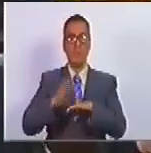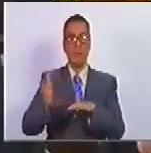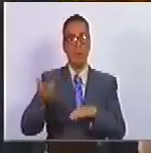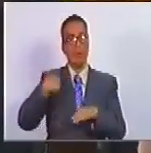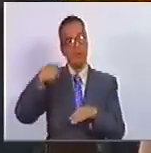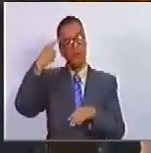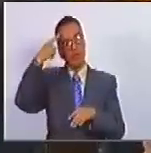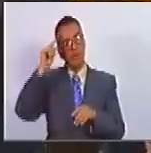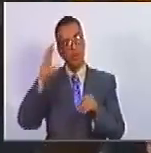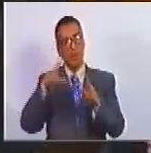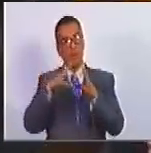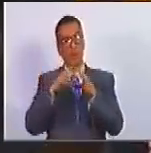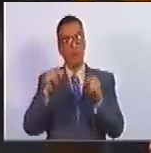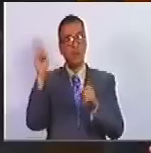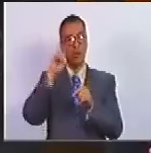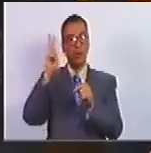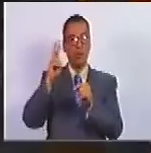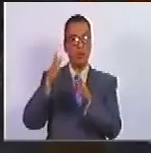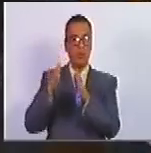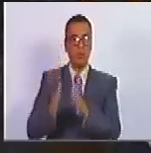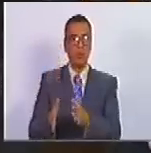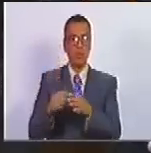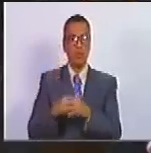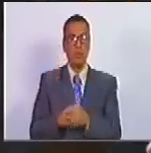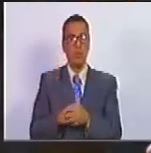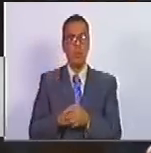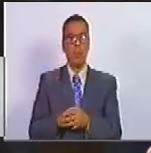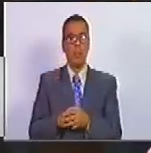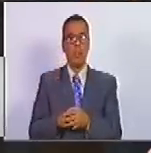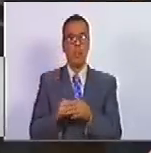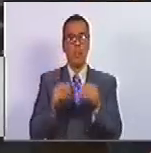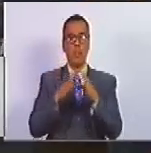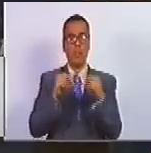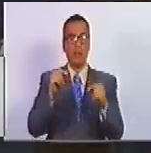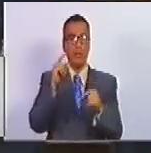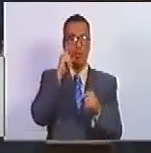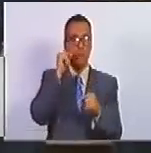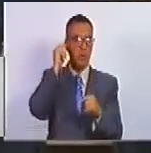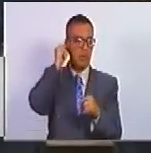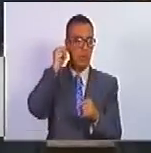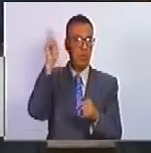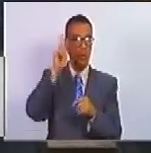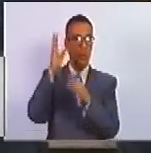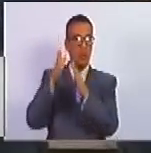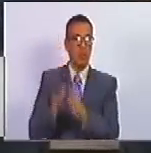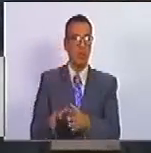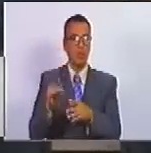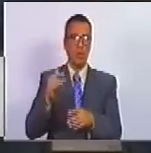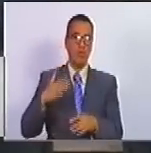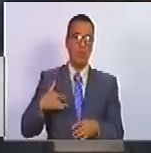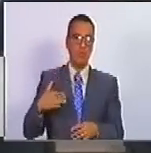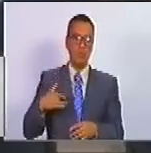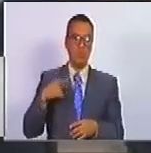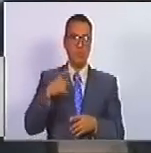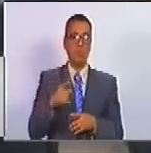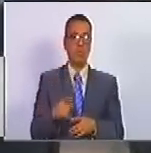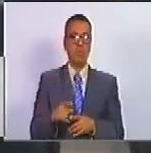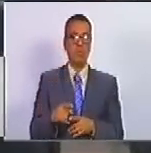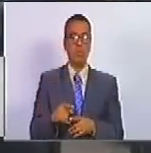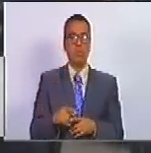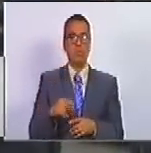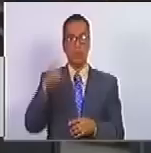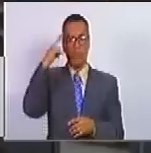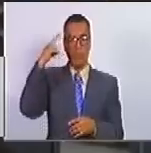que todos los venezolanos y todas las venezolanas nos sentimos